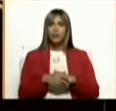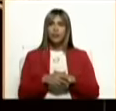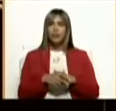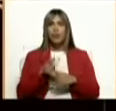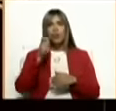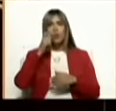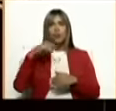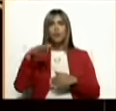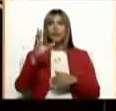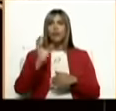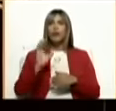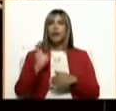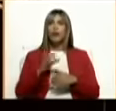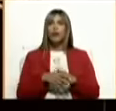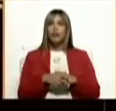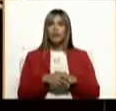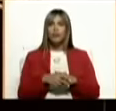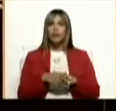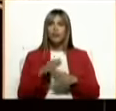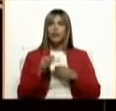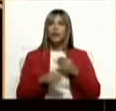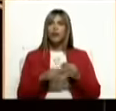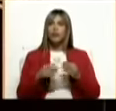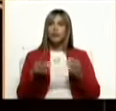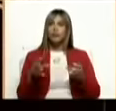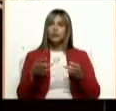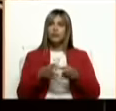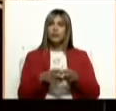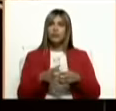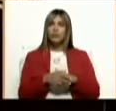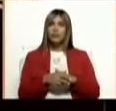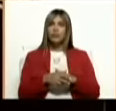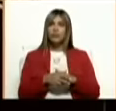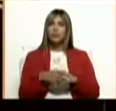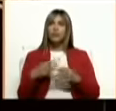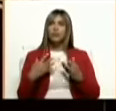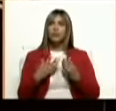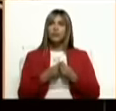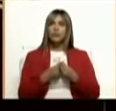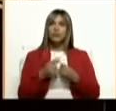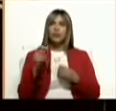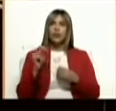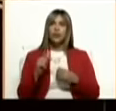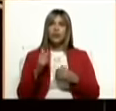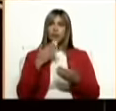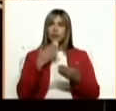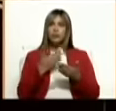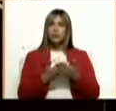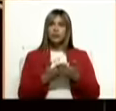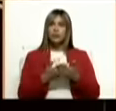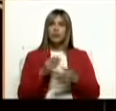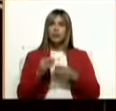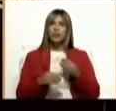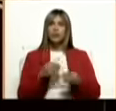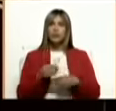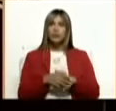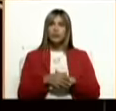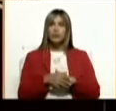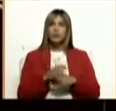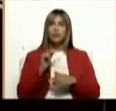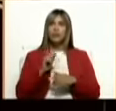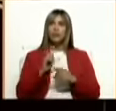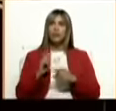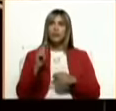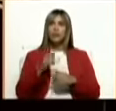de Caracas que de manera espontánea se ha agolpado para acompañar esta petición que venimos a hacer ante el